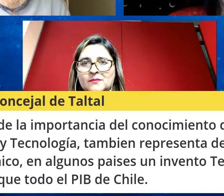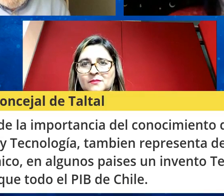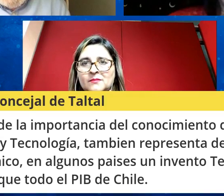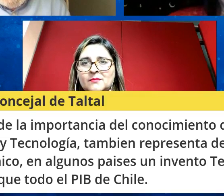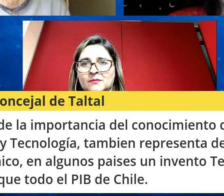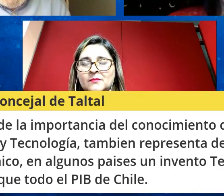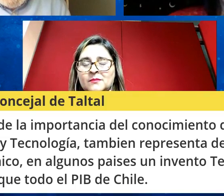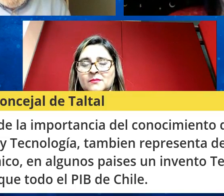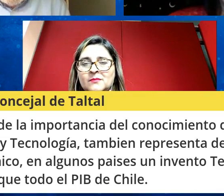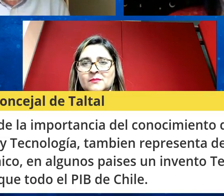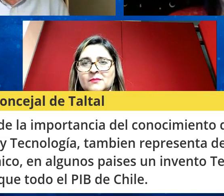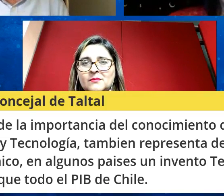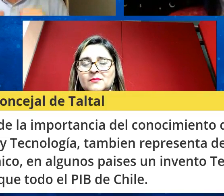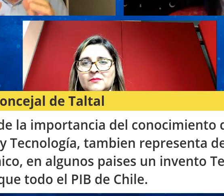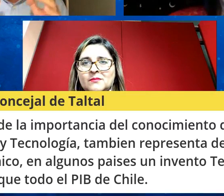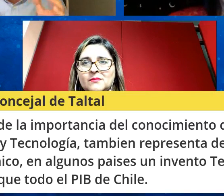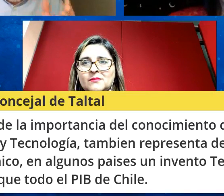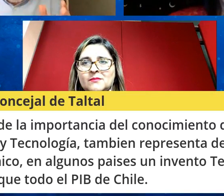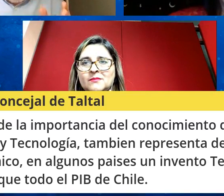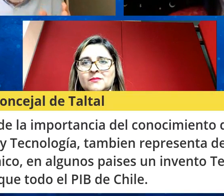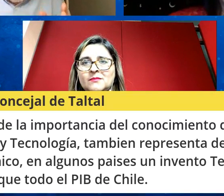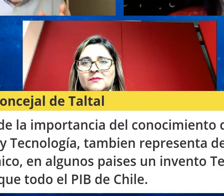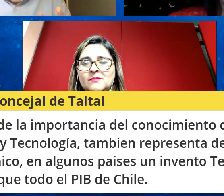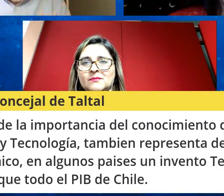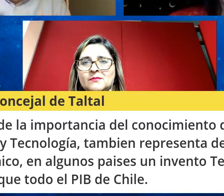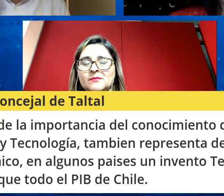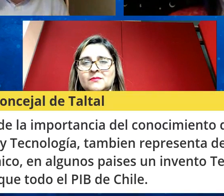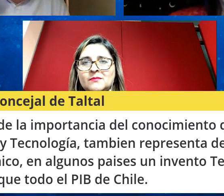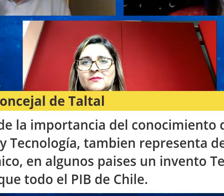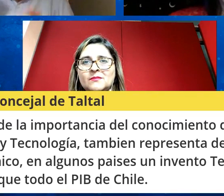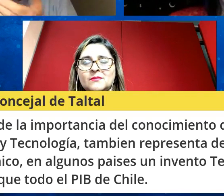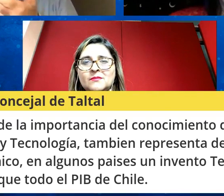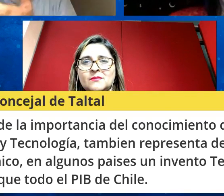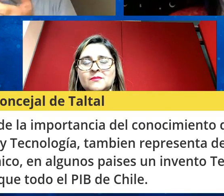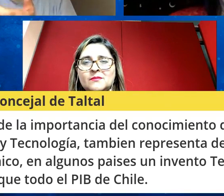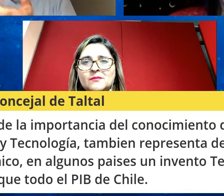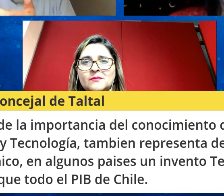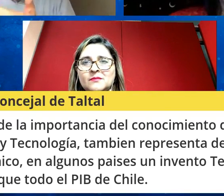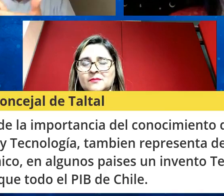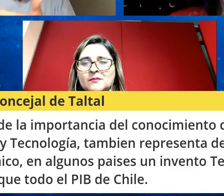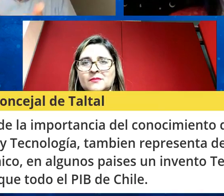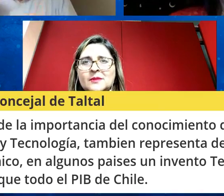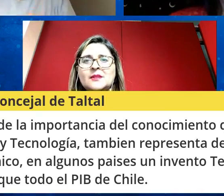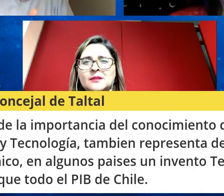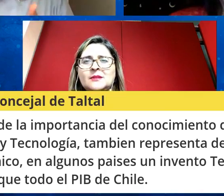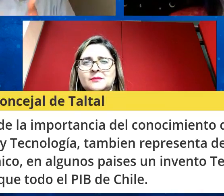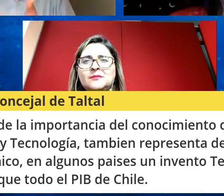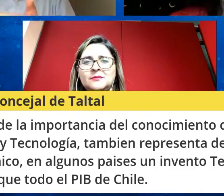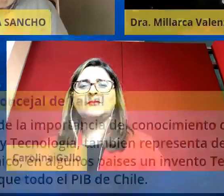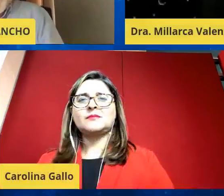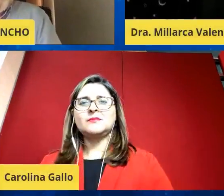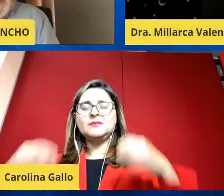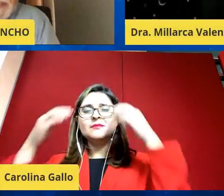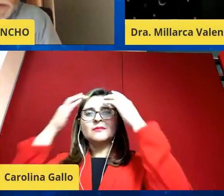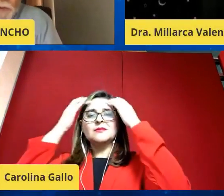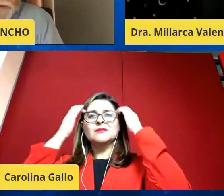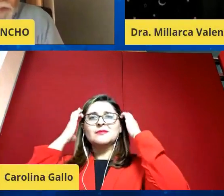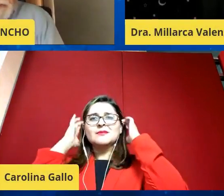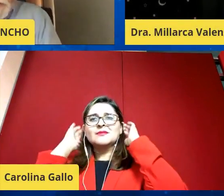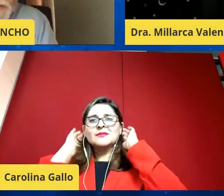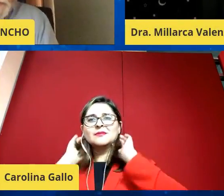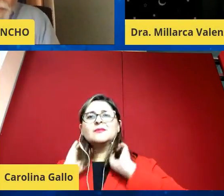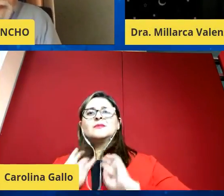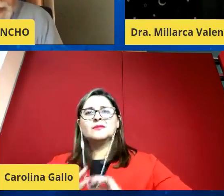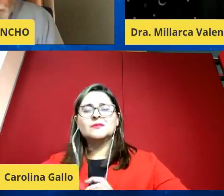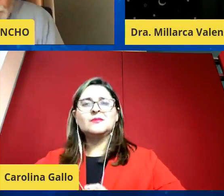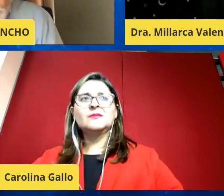científica. Entonces el Fondesit, uno escribía una cuestión, mire, yo voy a hacer esto, esto y